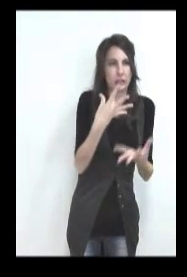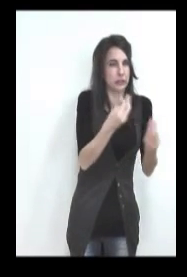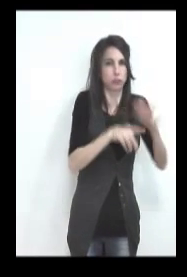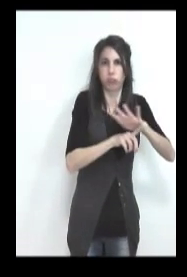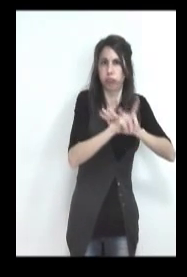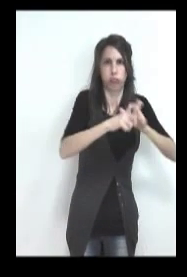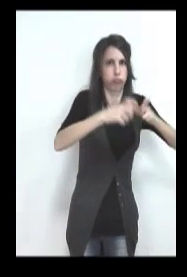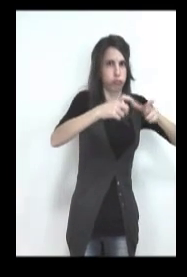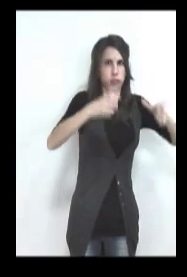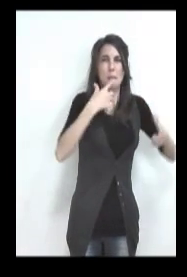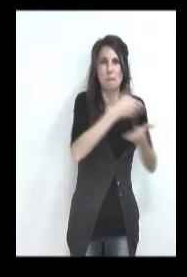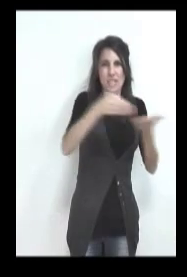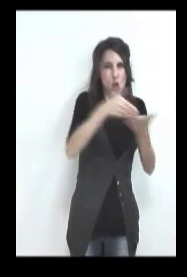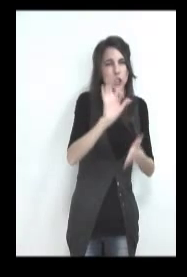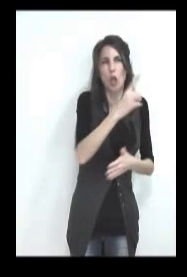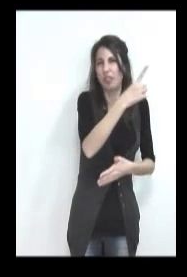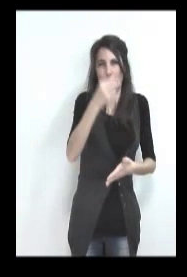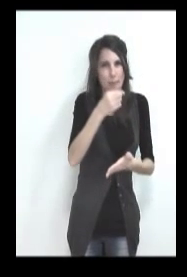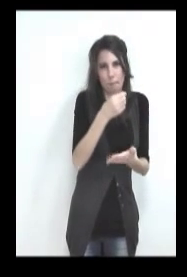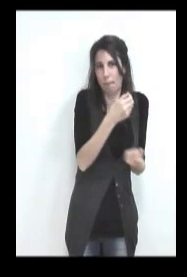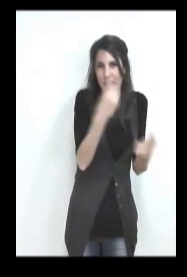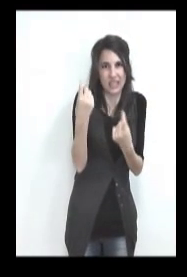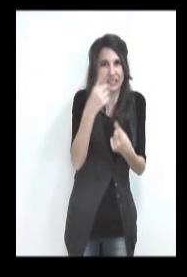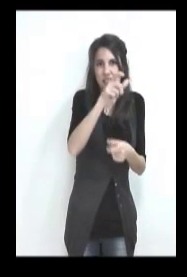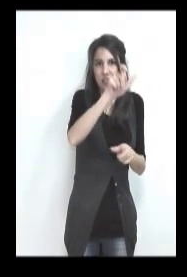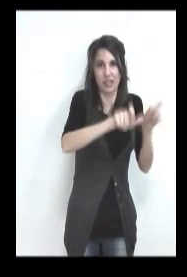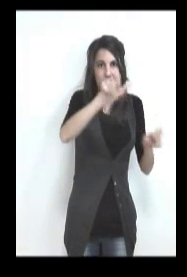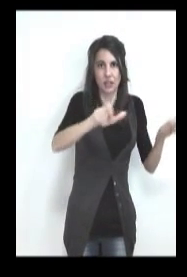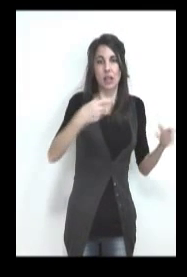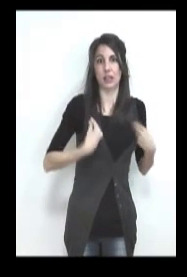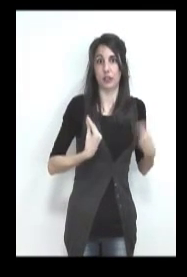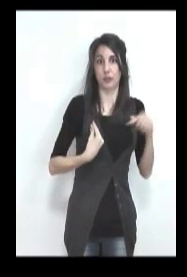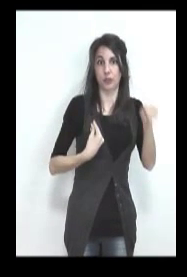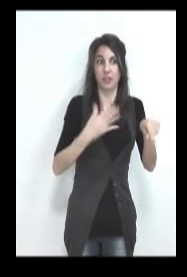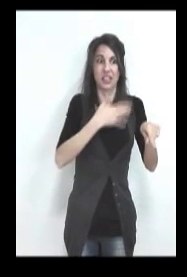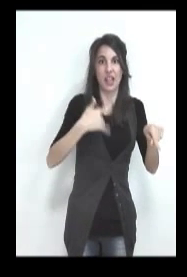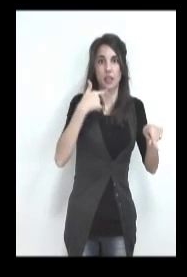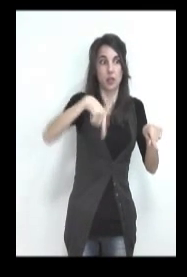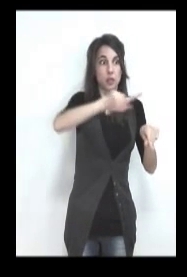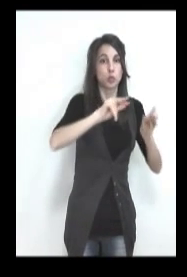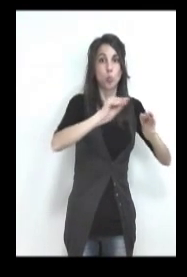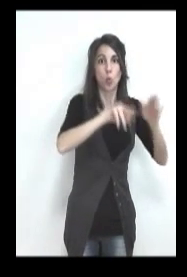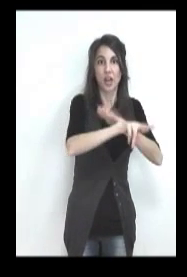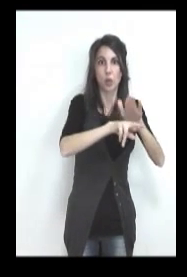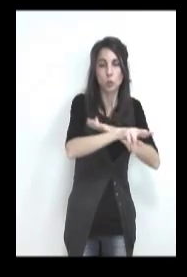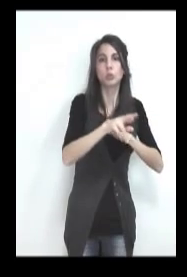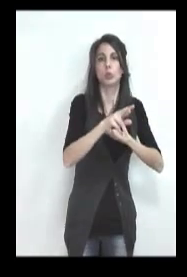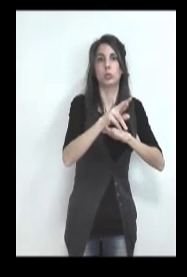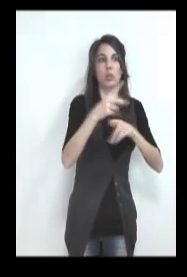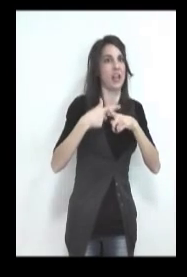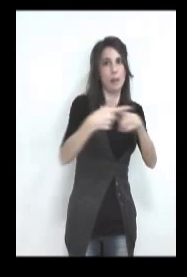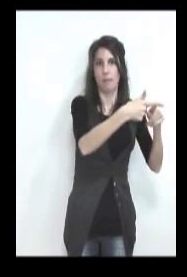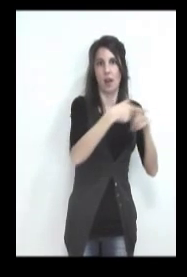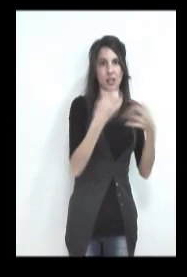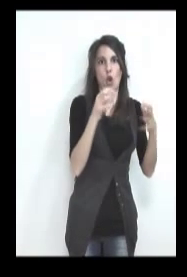de habitantes o cientos de miles y que tienen que gestionar y repartir sus recursos para que todos los ciudadanos estén